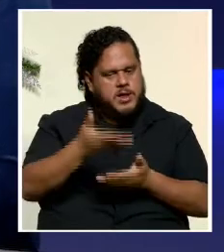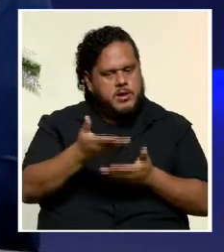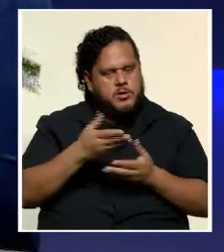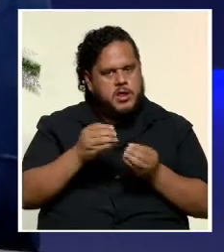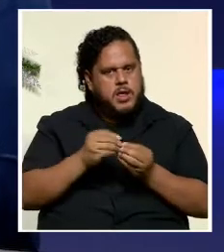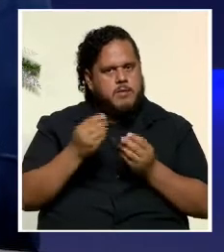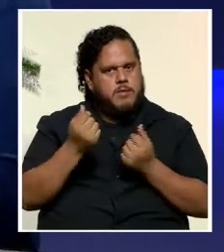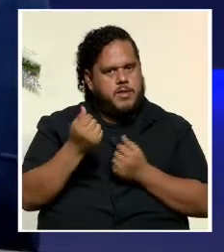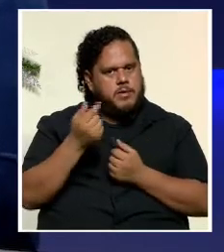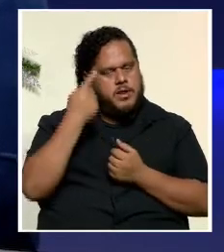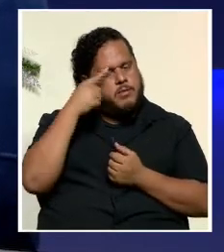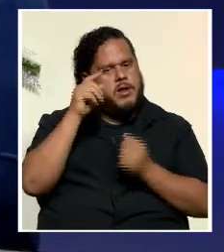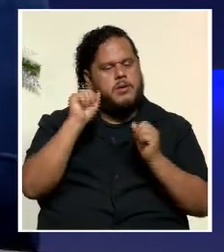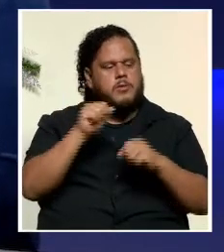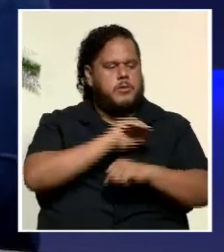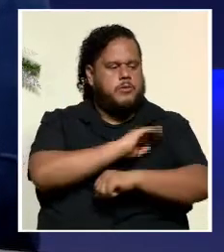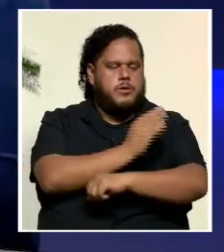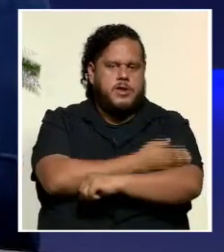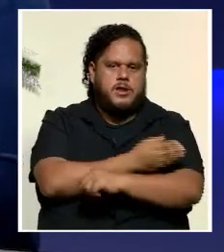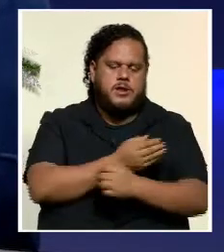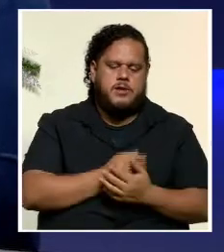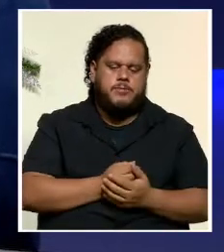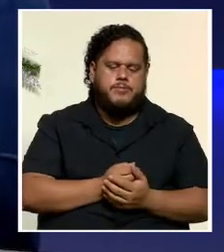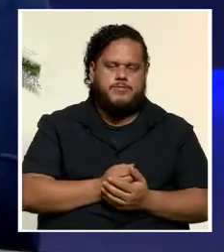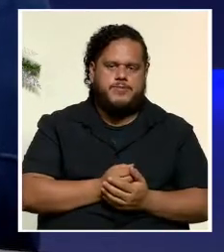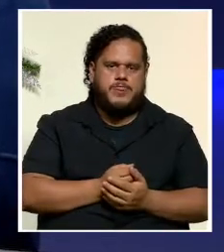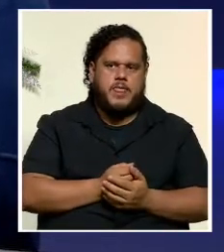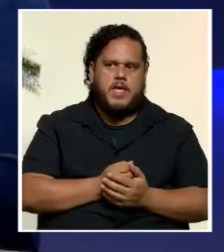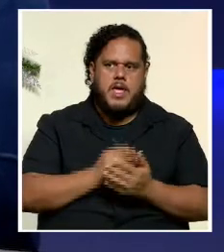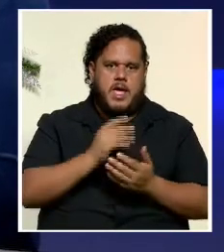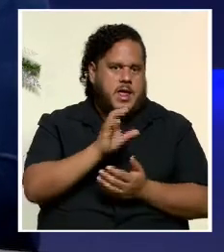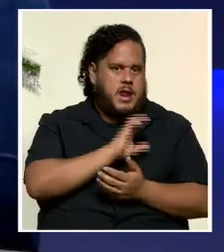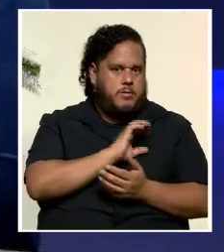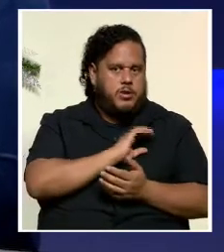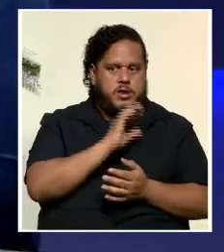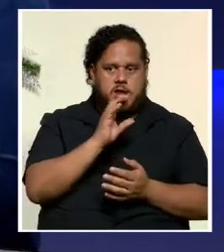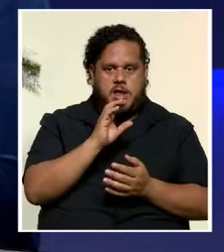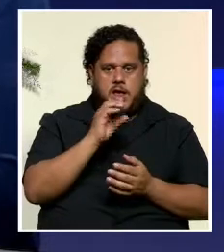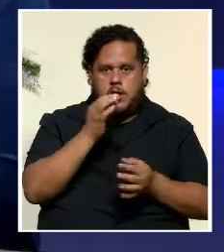poder fortalecer la Policía